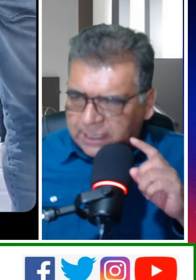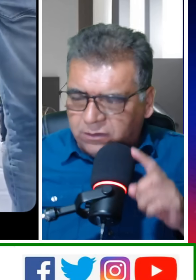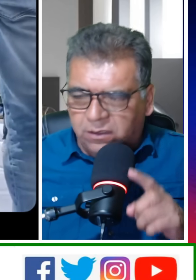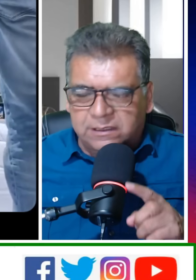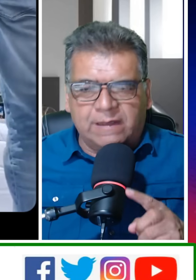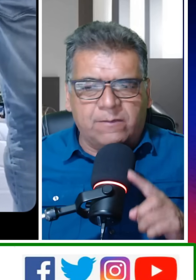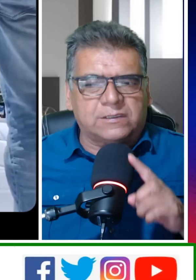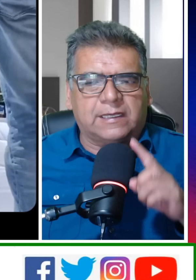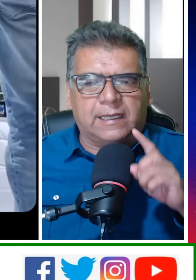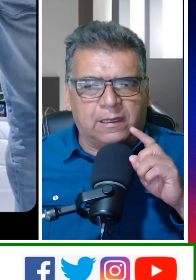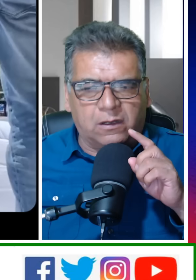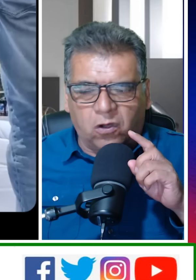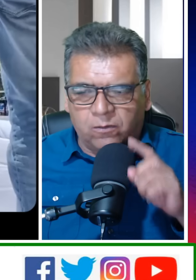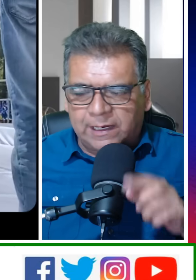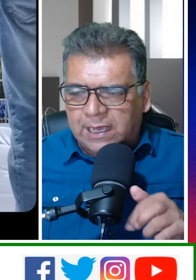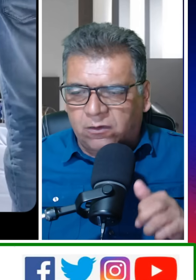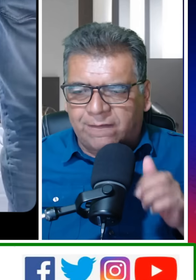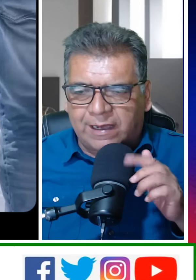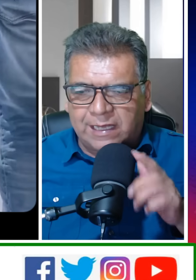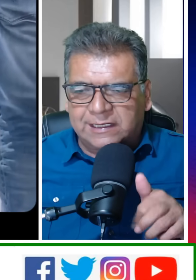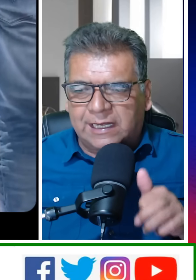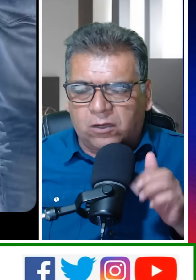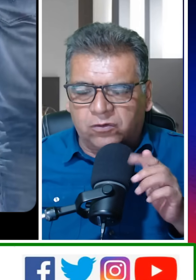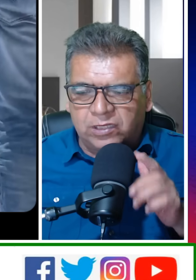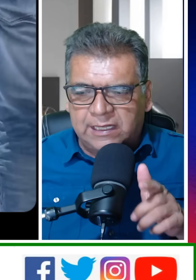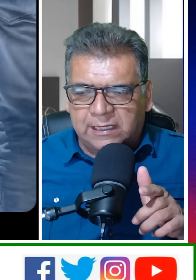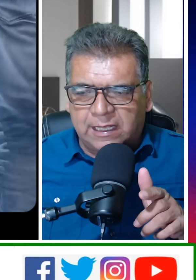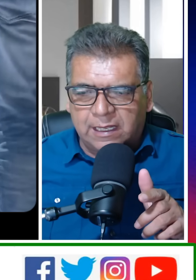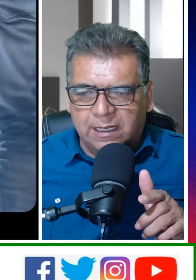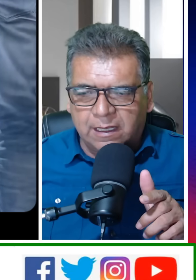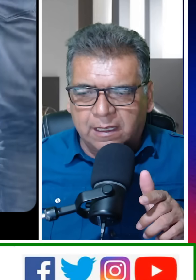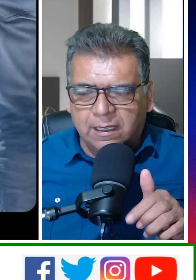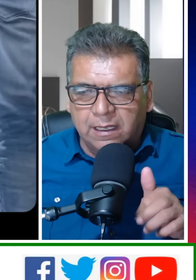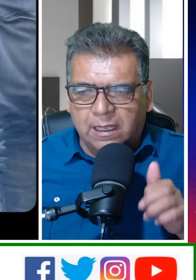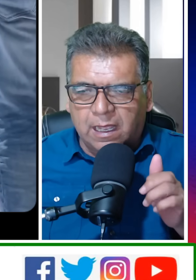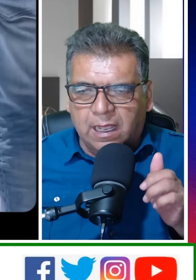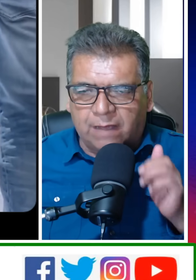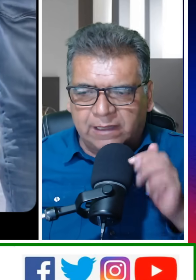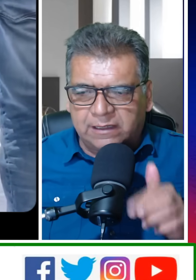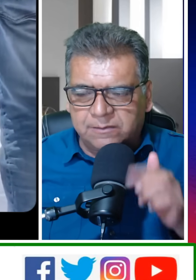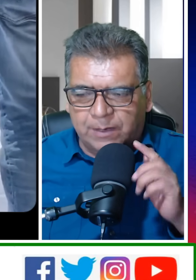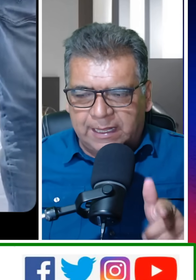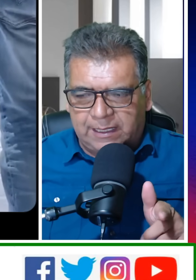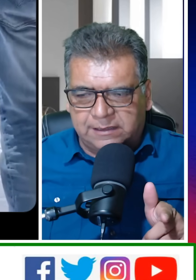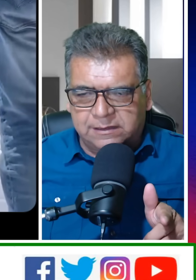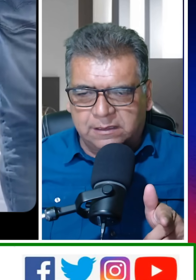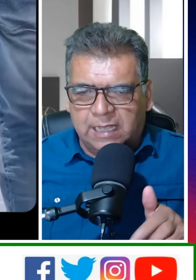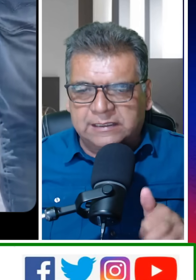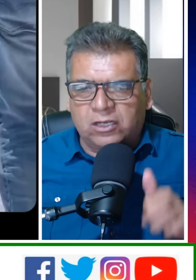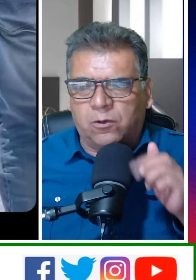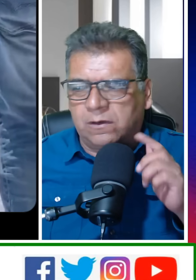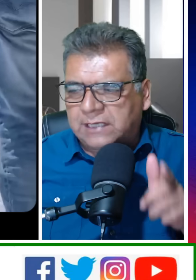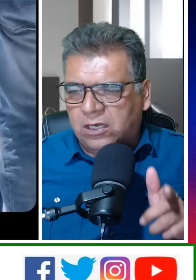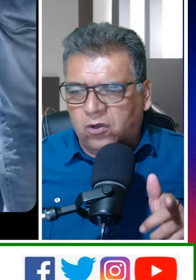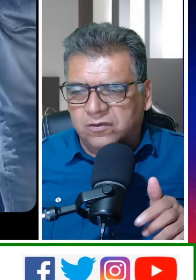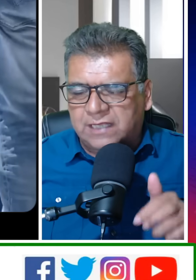Pero ya todos sabemos que obligaron a bajarse de la contienda a Beatriz Paredes, así